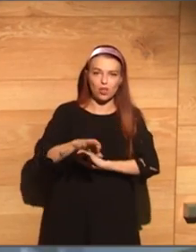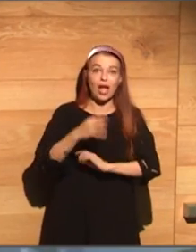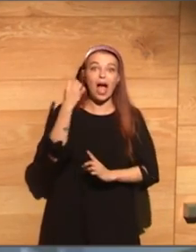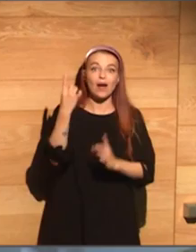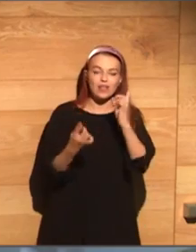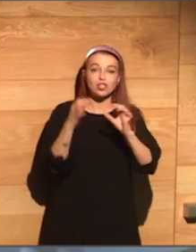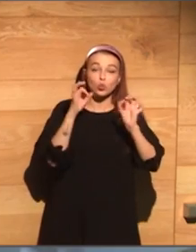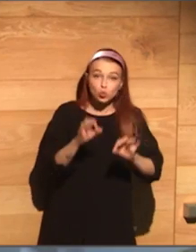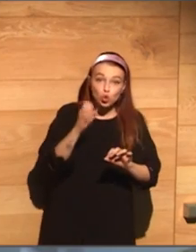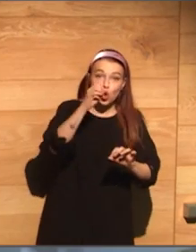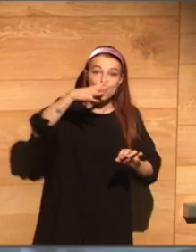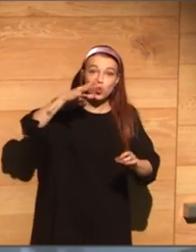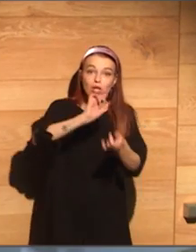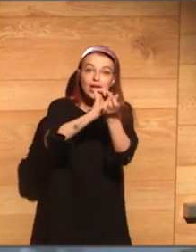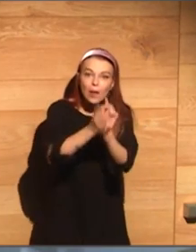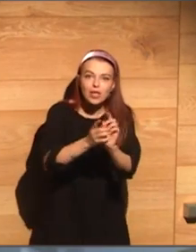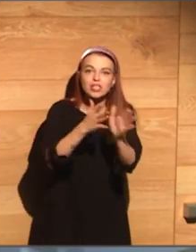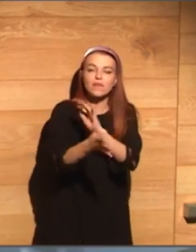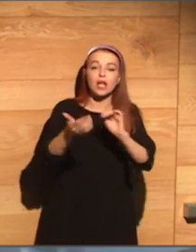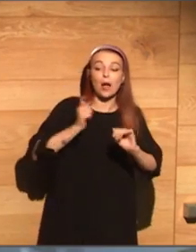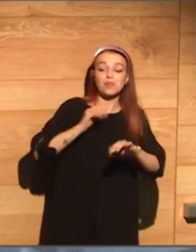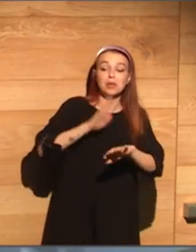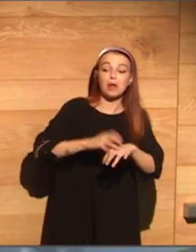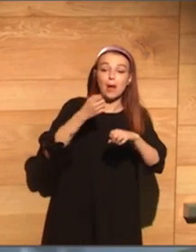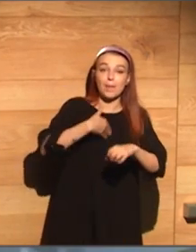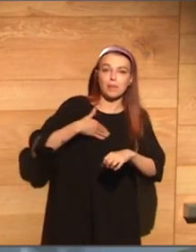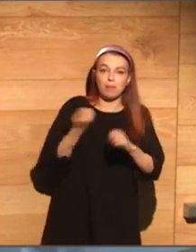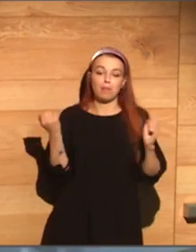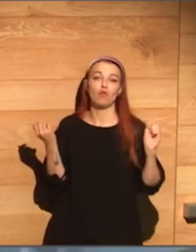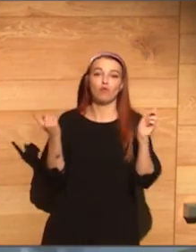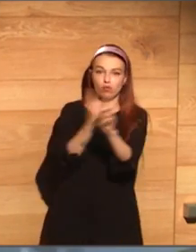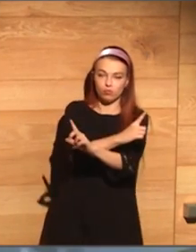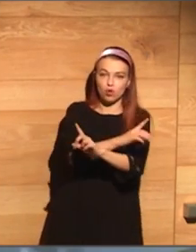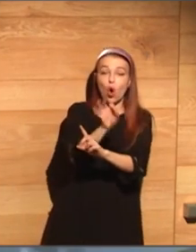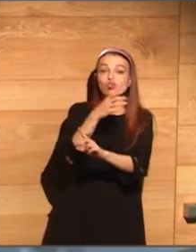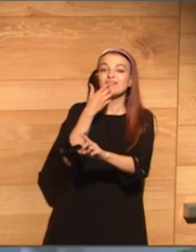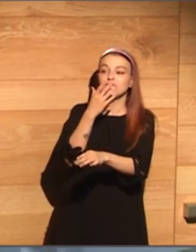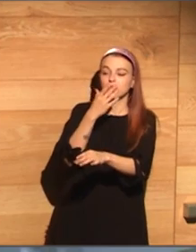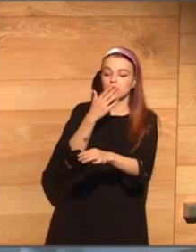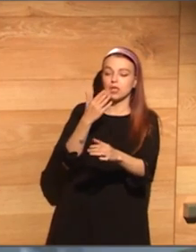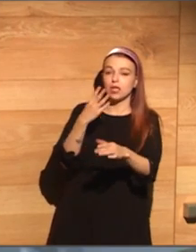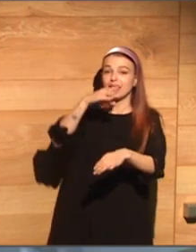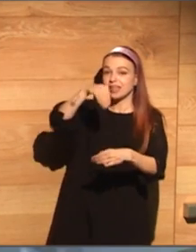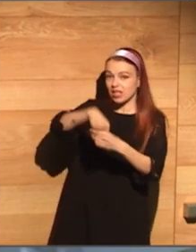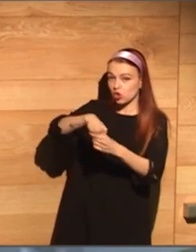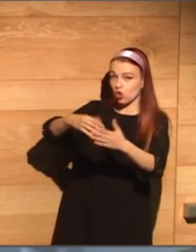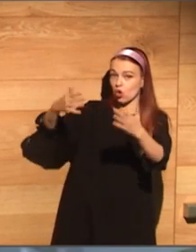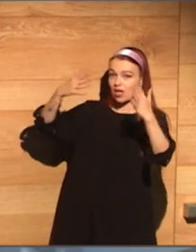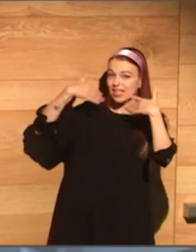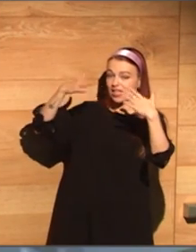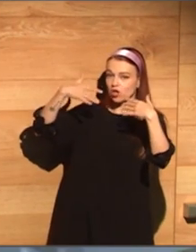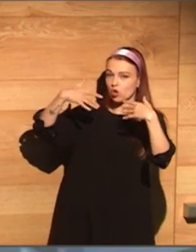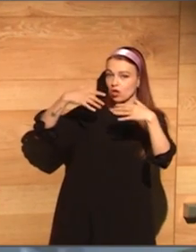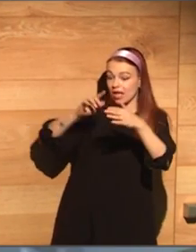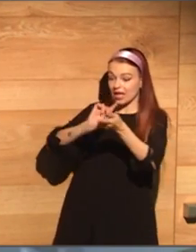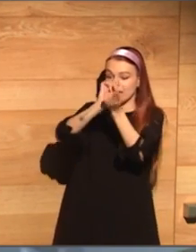cruzara justo en ese momento. O si tenía que entrar desde el exterior a un interior, iba dando golpecitos de diafragma conforme se cruzaba un personaje. En